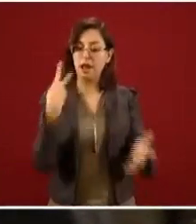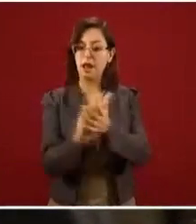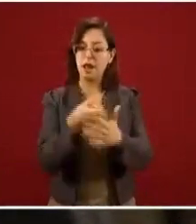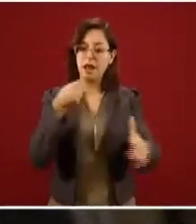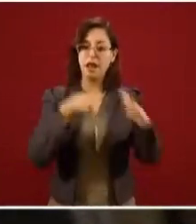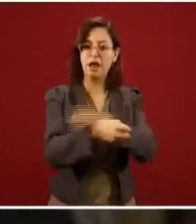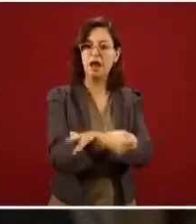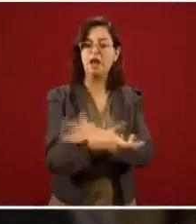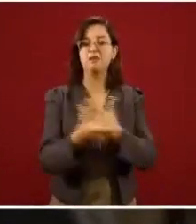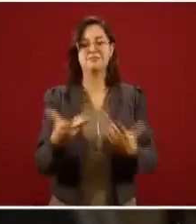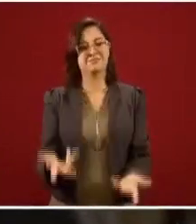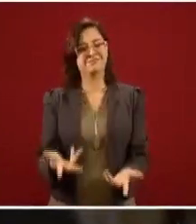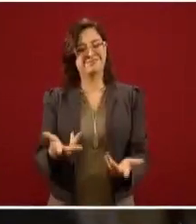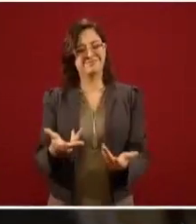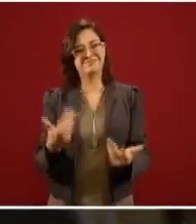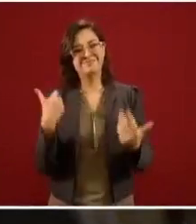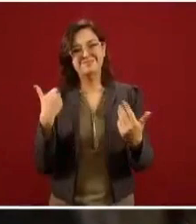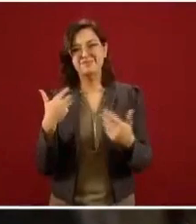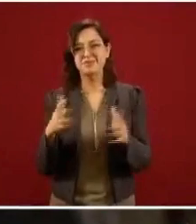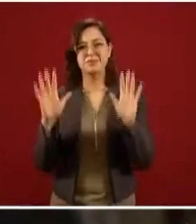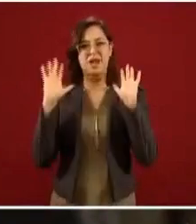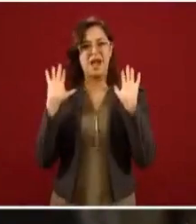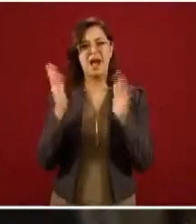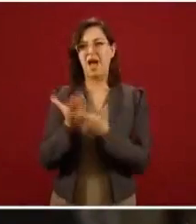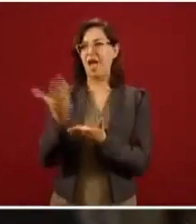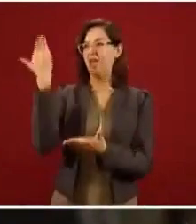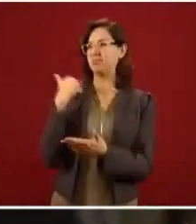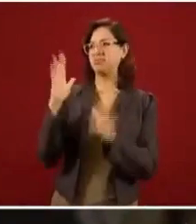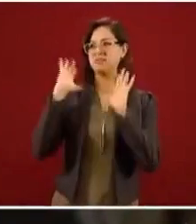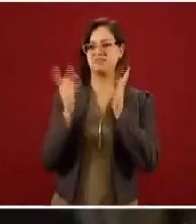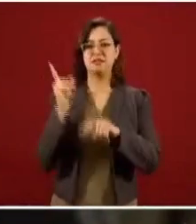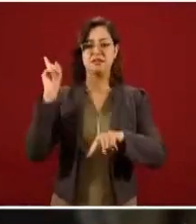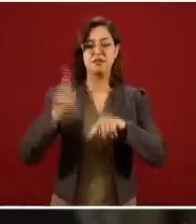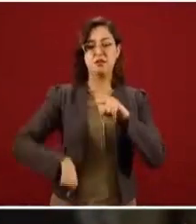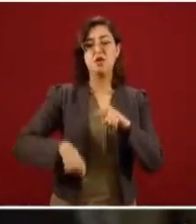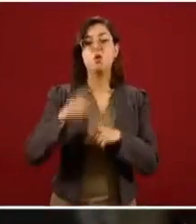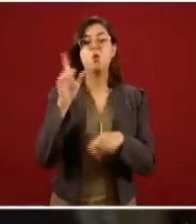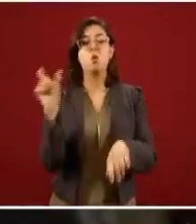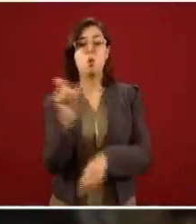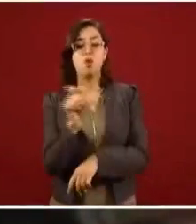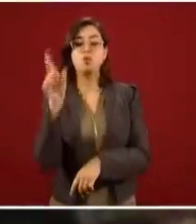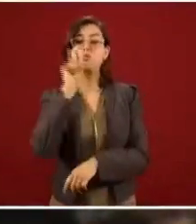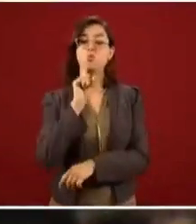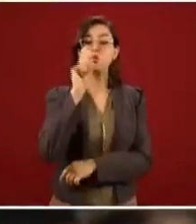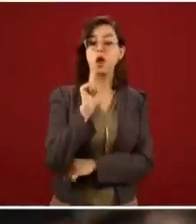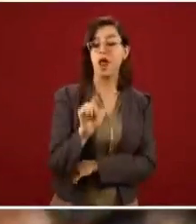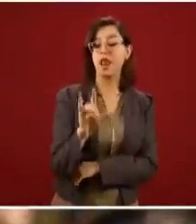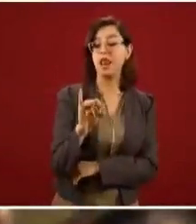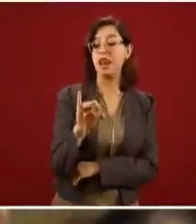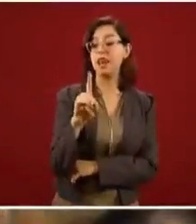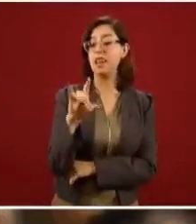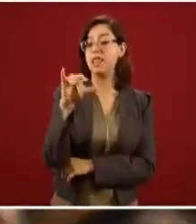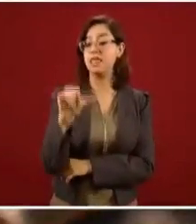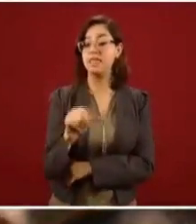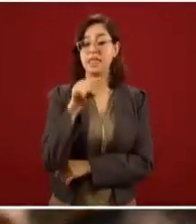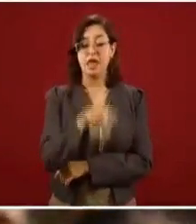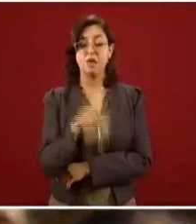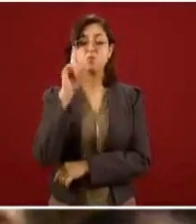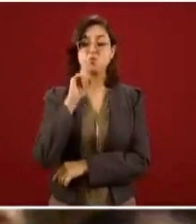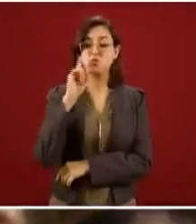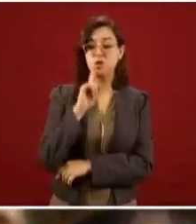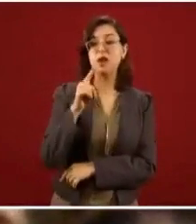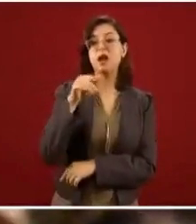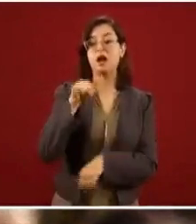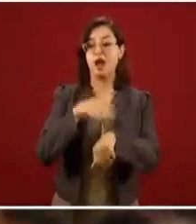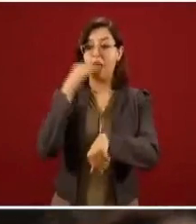había eliminado después de la persecución de Lidia Cacho por denunciar la pederastia y la corrupción. Entonces,